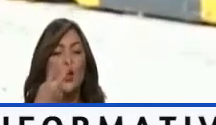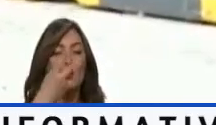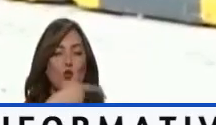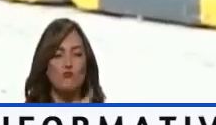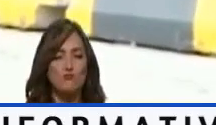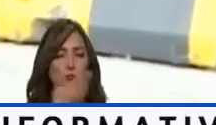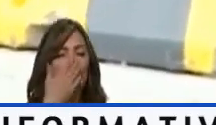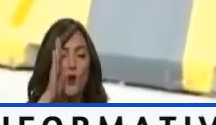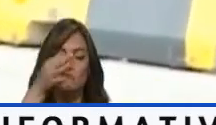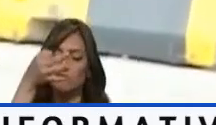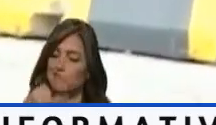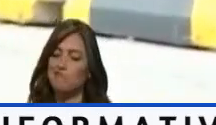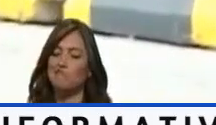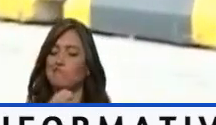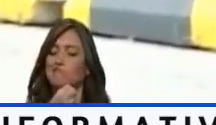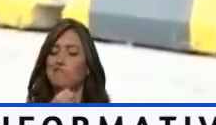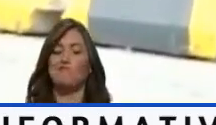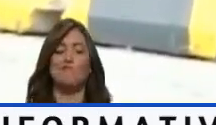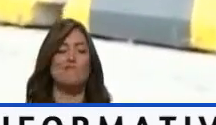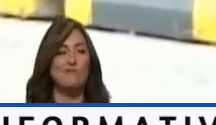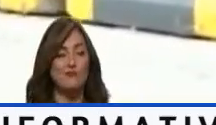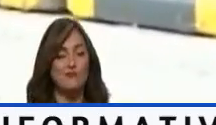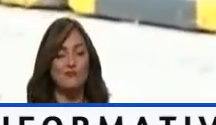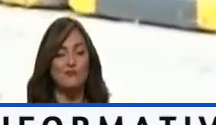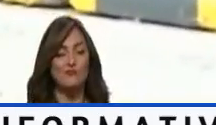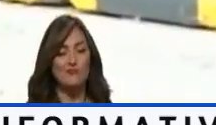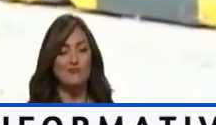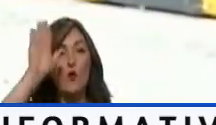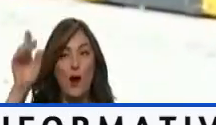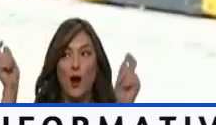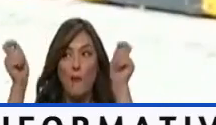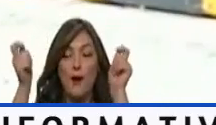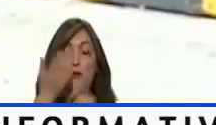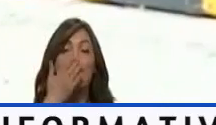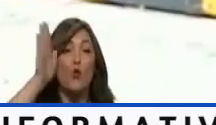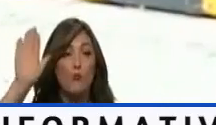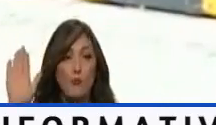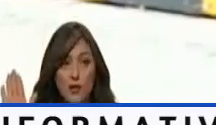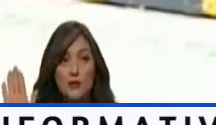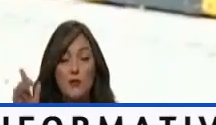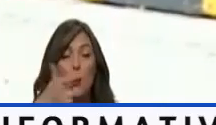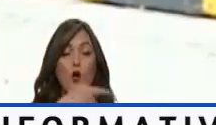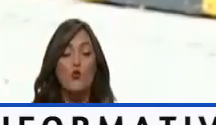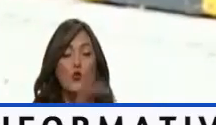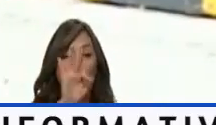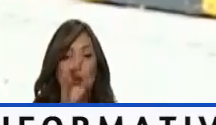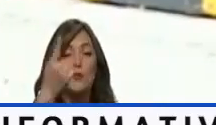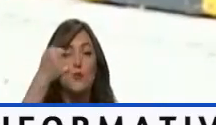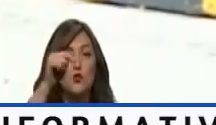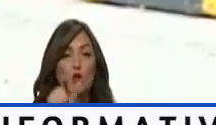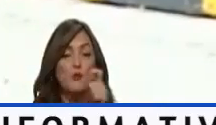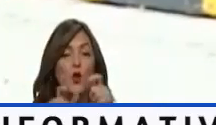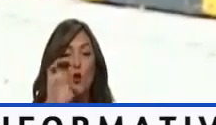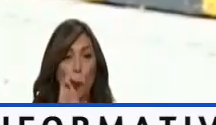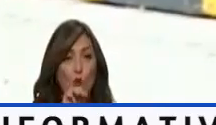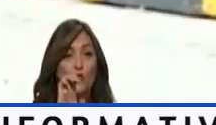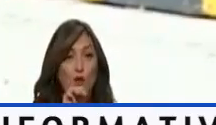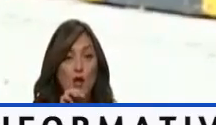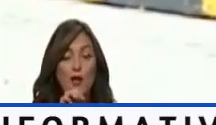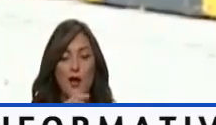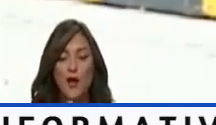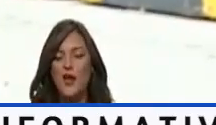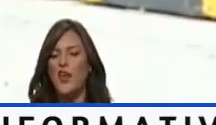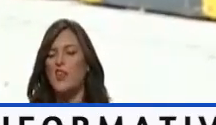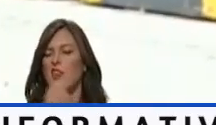dosis en los primeros 100 días de gobierno. Como les decía, la actividad culminó hace pocos minutos con el